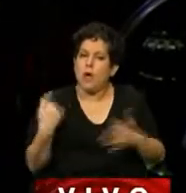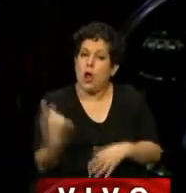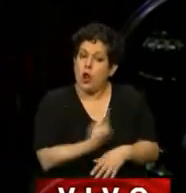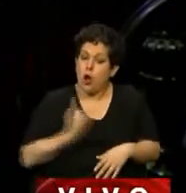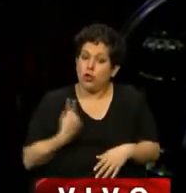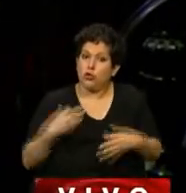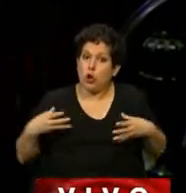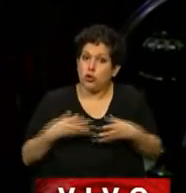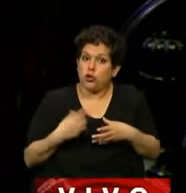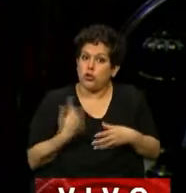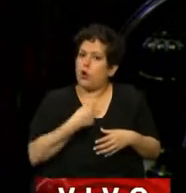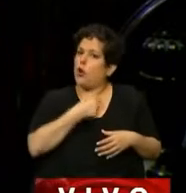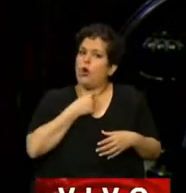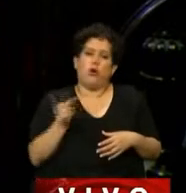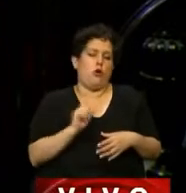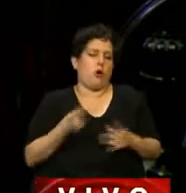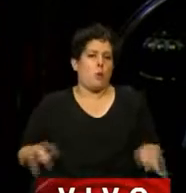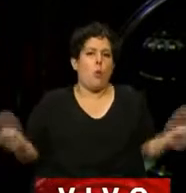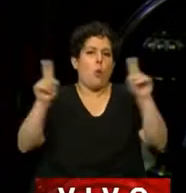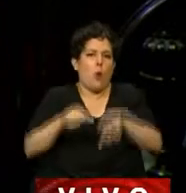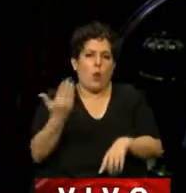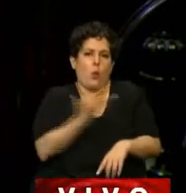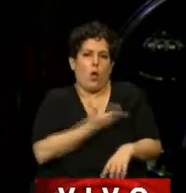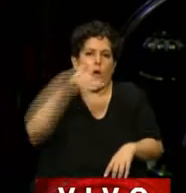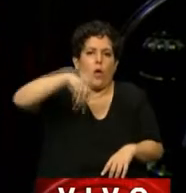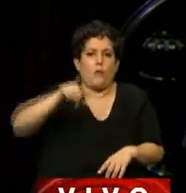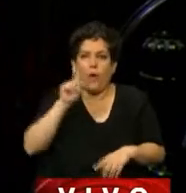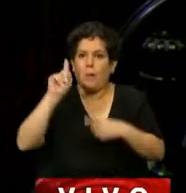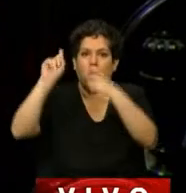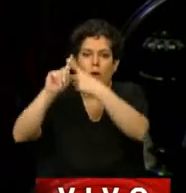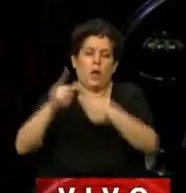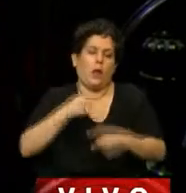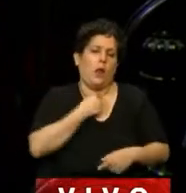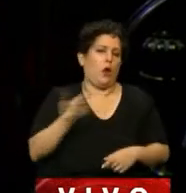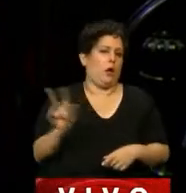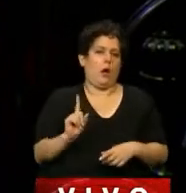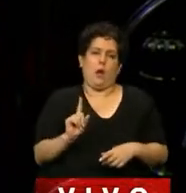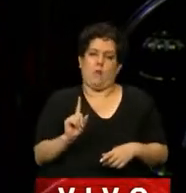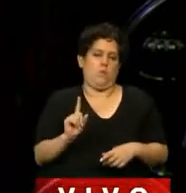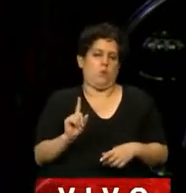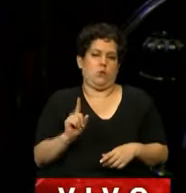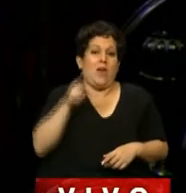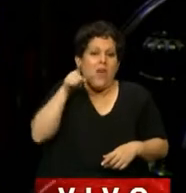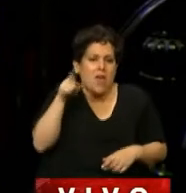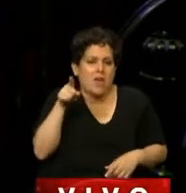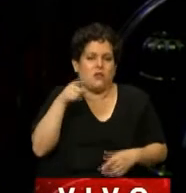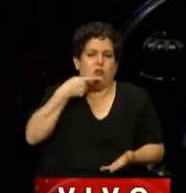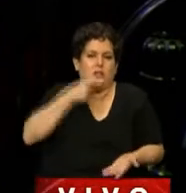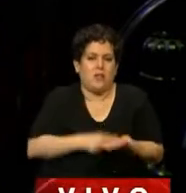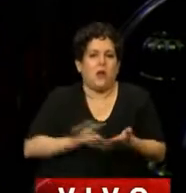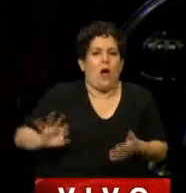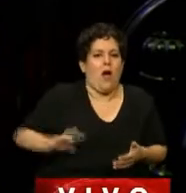no elegimos volver al Fondo Monetario Internacional. Eso se eligió en